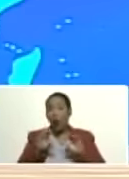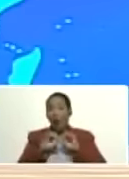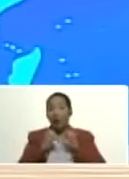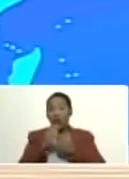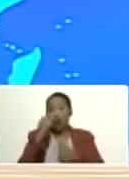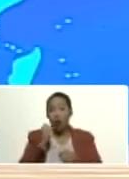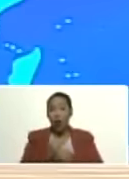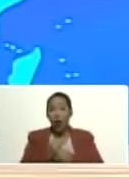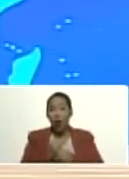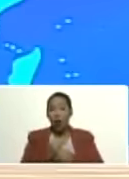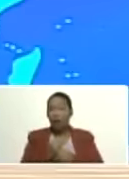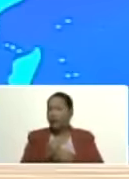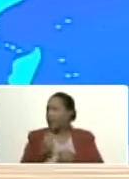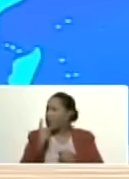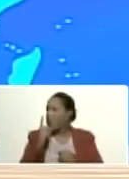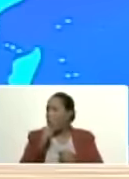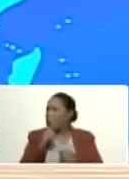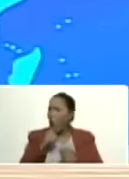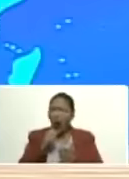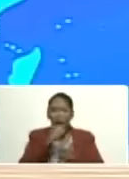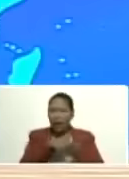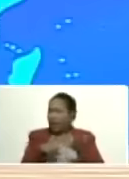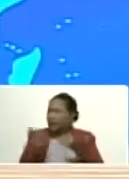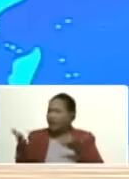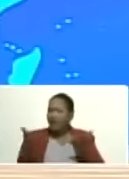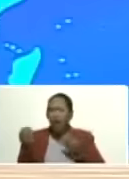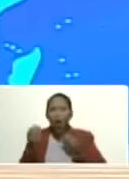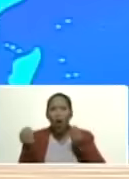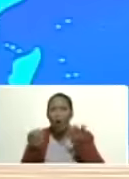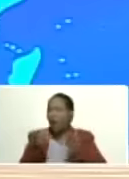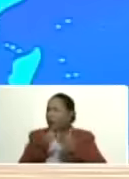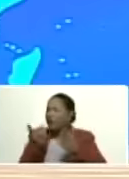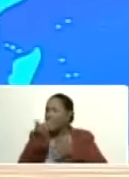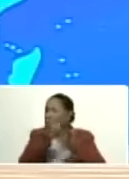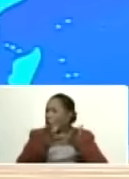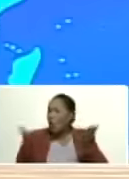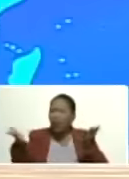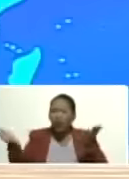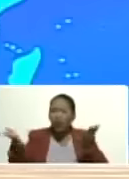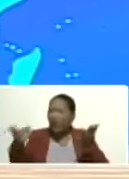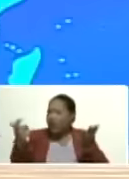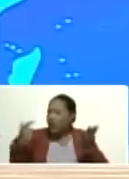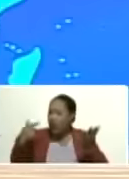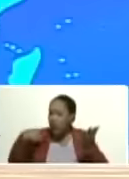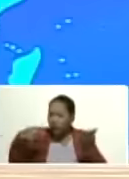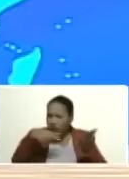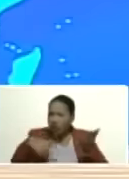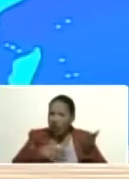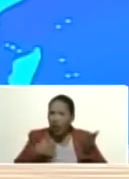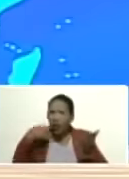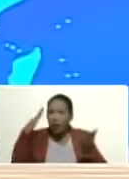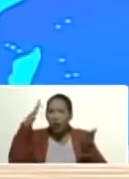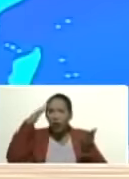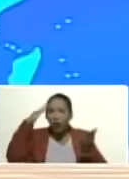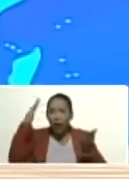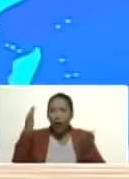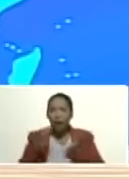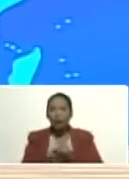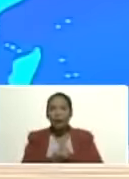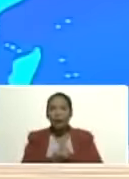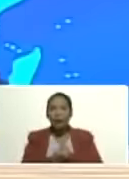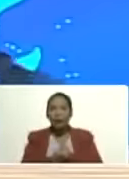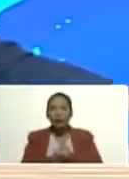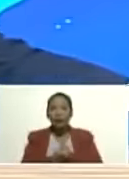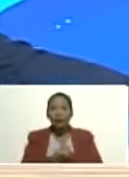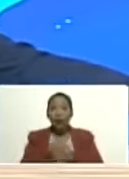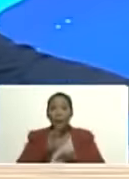No tengo la lista de los buenos oficiantes para ver, en el documento grande la tengo. El documento grande, por favor, consíguemelo.